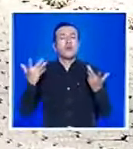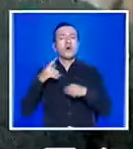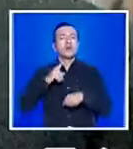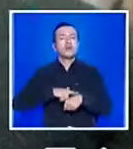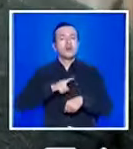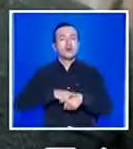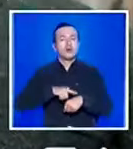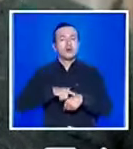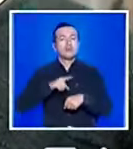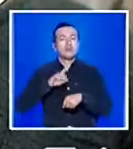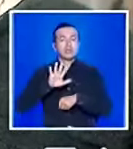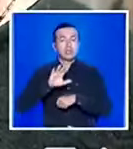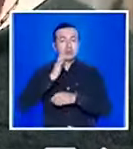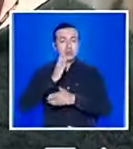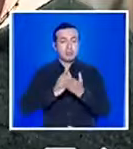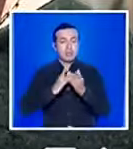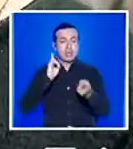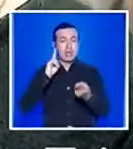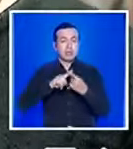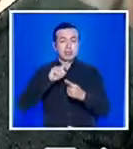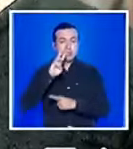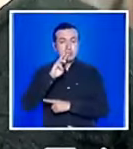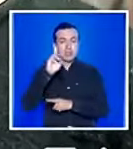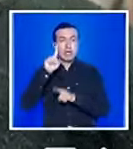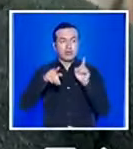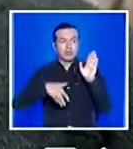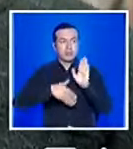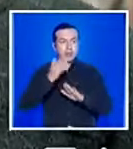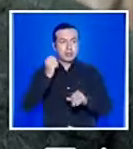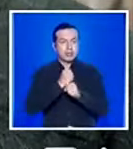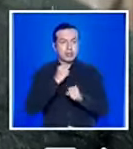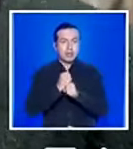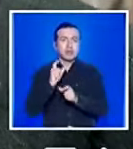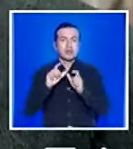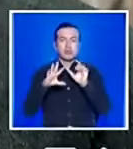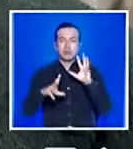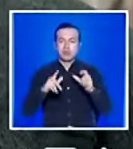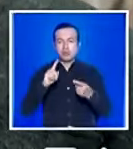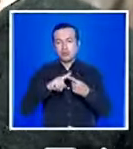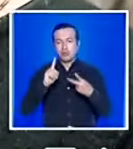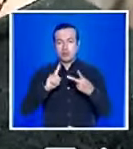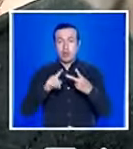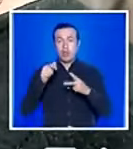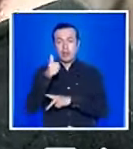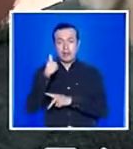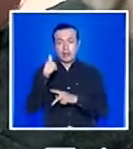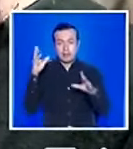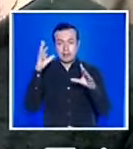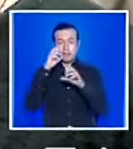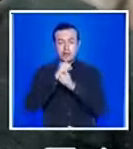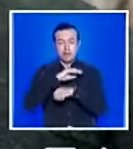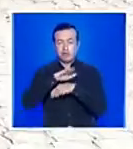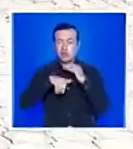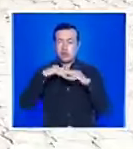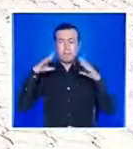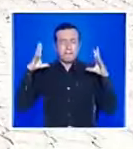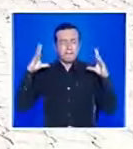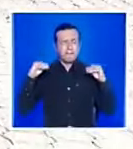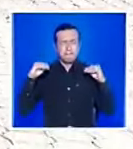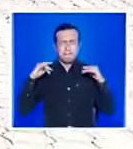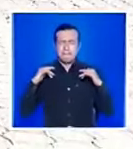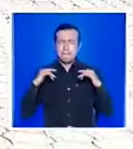suyas. Una es de 5:30 a 6, donde salen a trabajar la gente, y otros desde las 10 de la noche, que este barrio se vuelve absolutamente